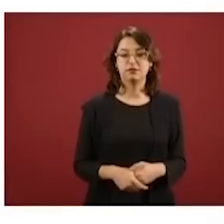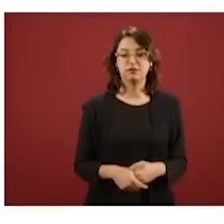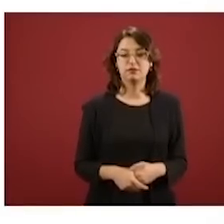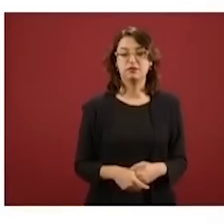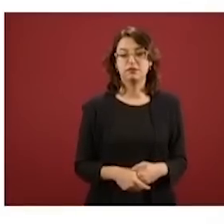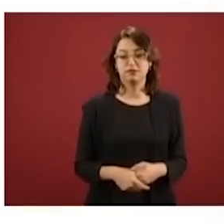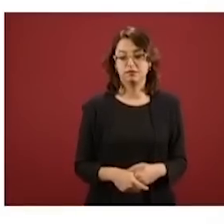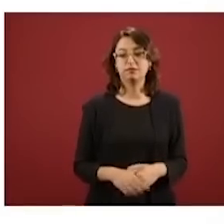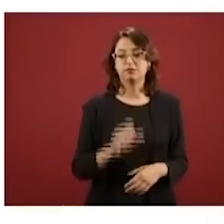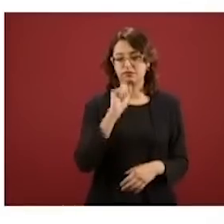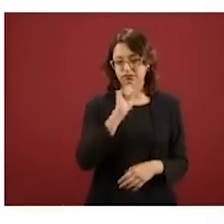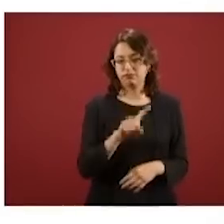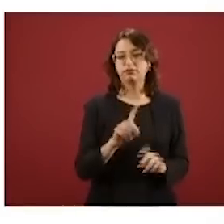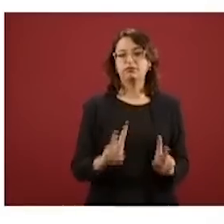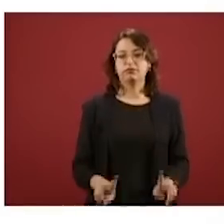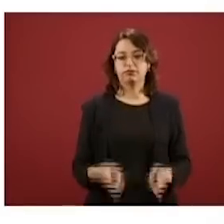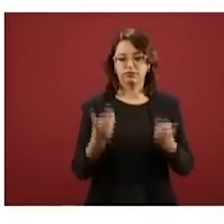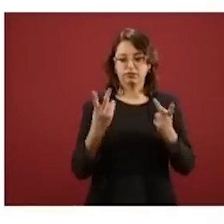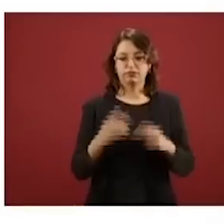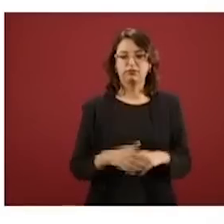este también se vendió.